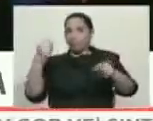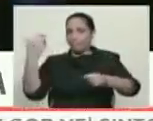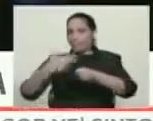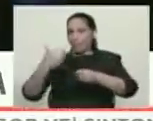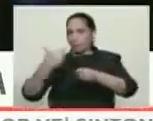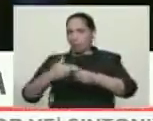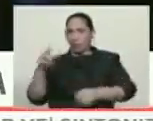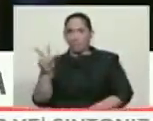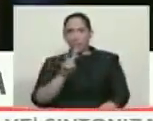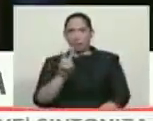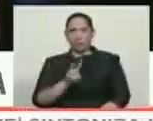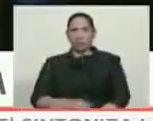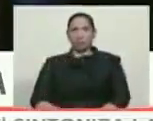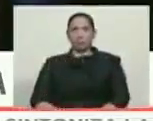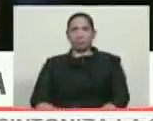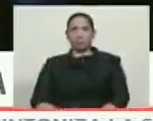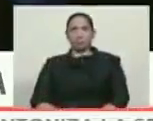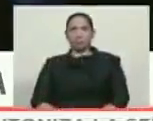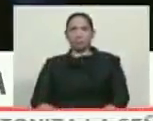de Venezuela.